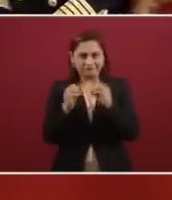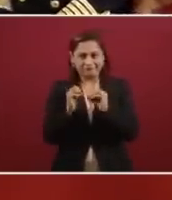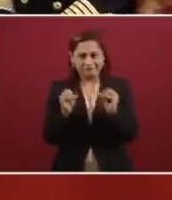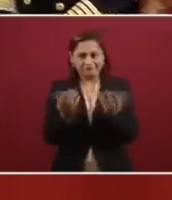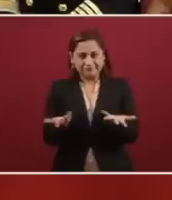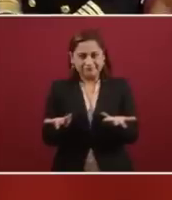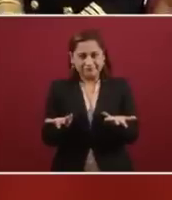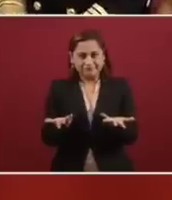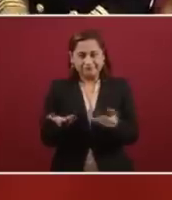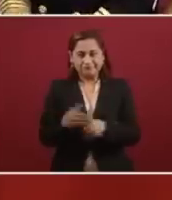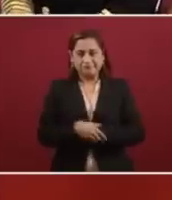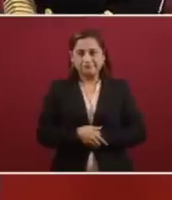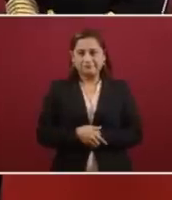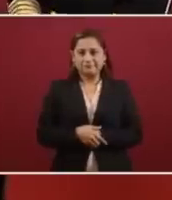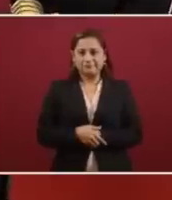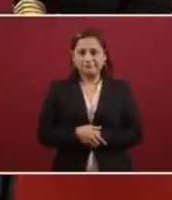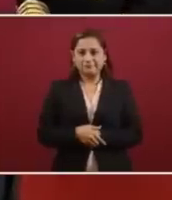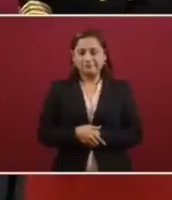humano